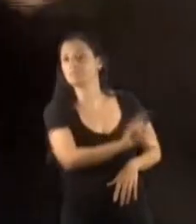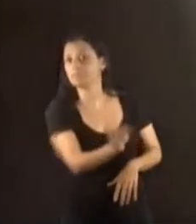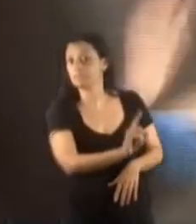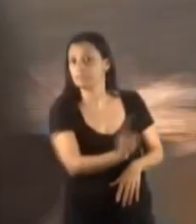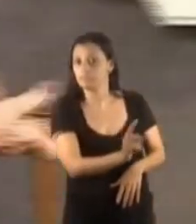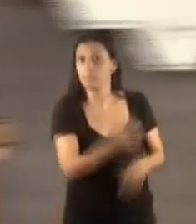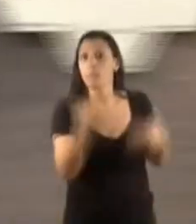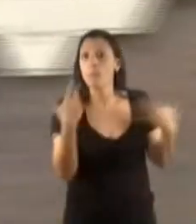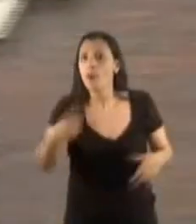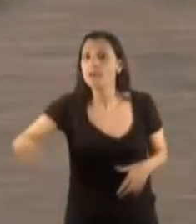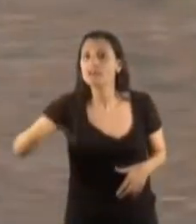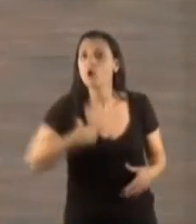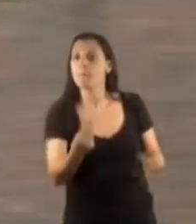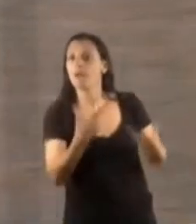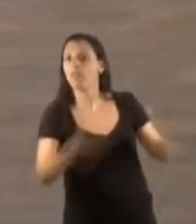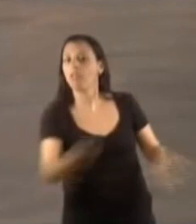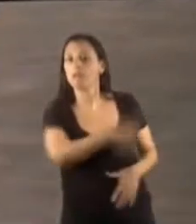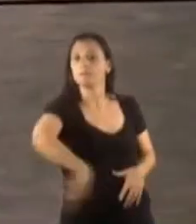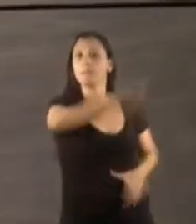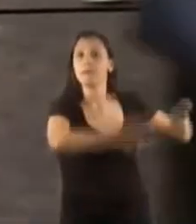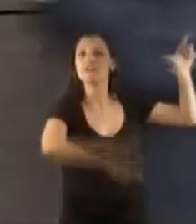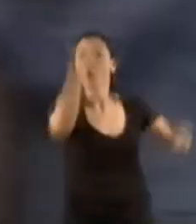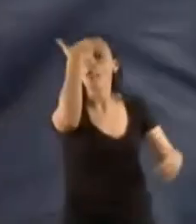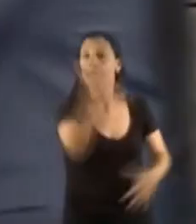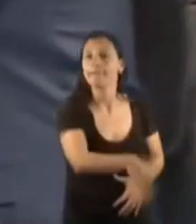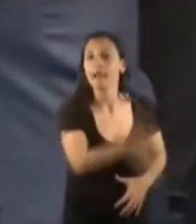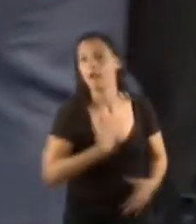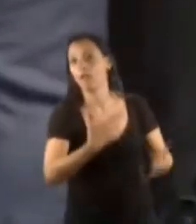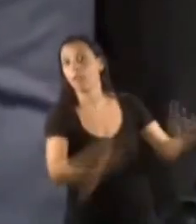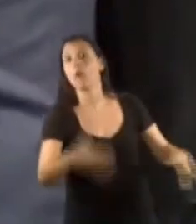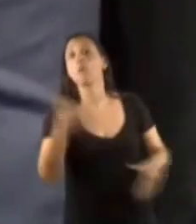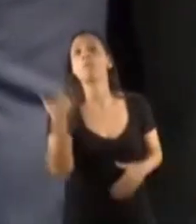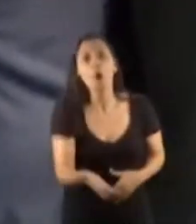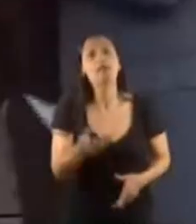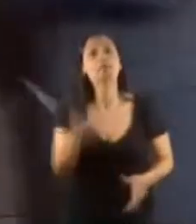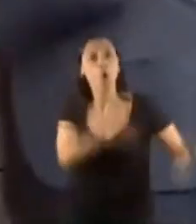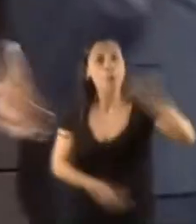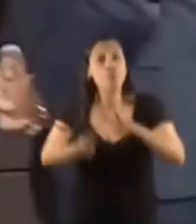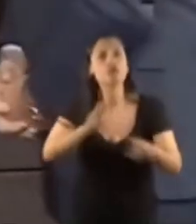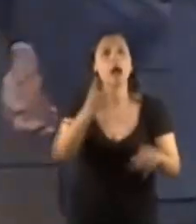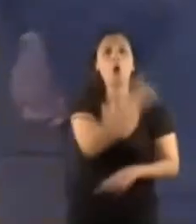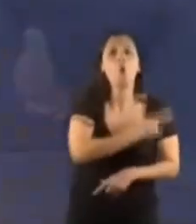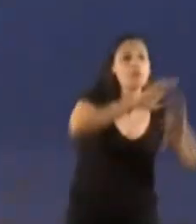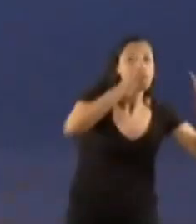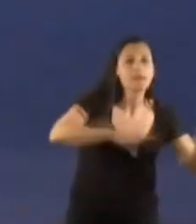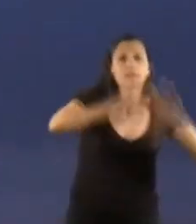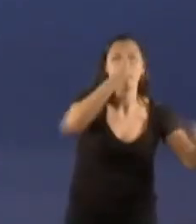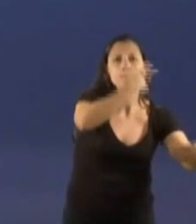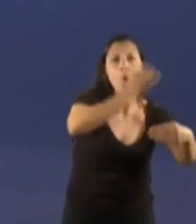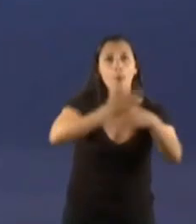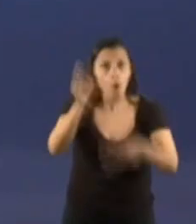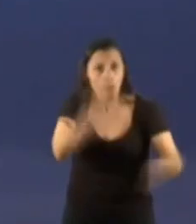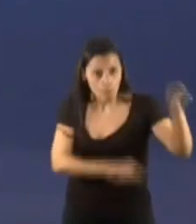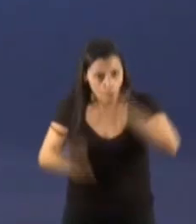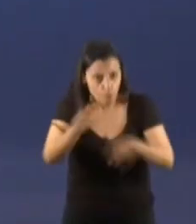por eso les tienen miedo por eso cierran las universidades por eso dicen que